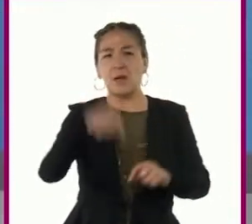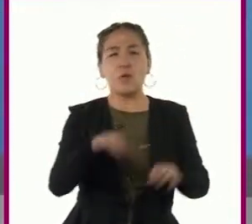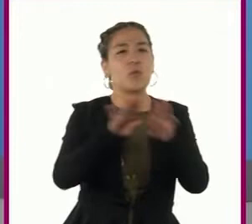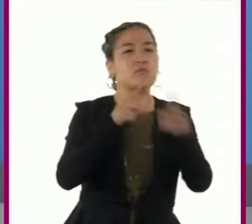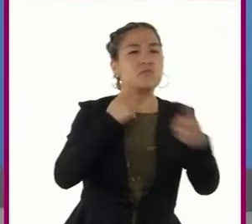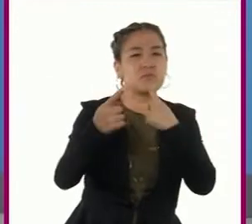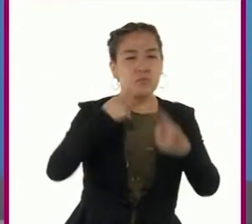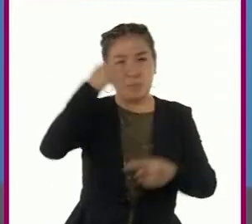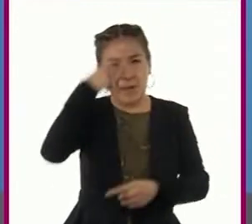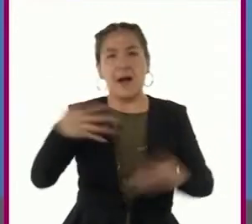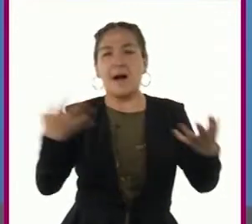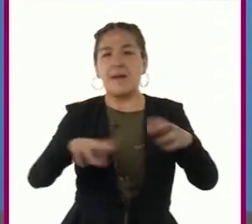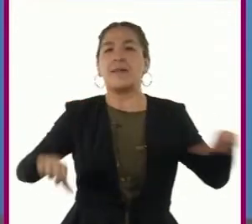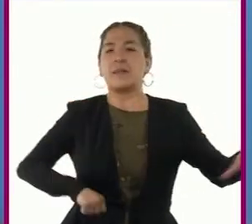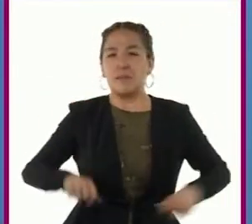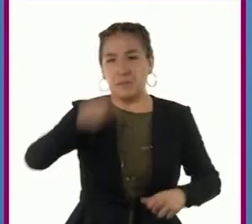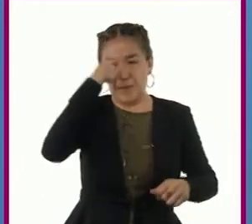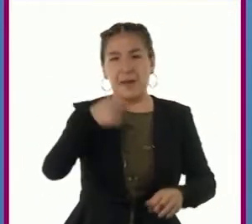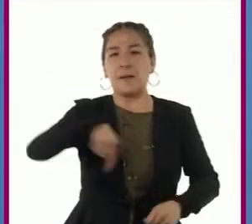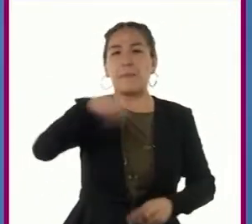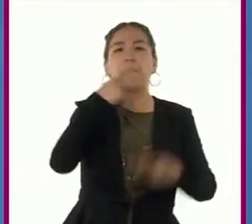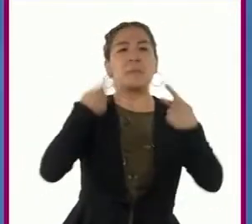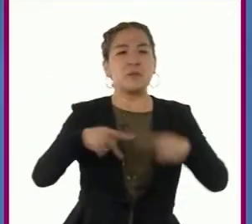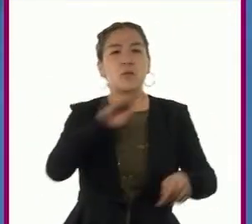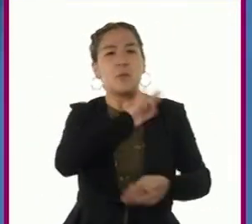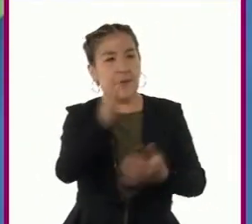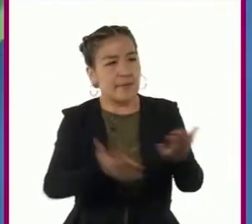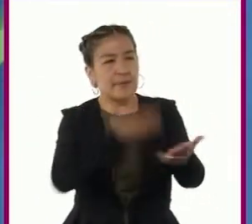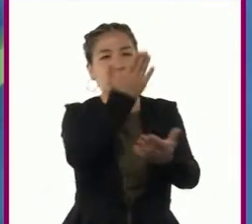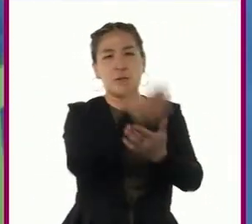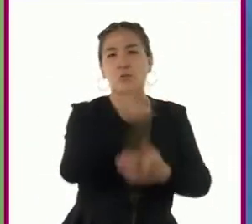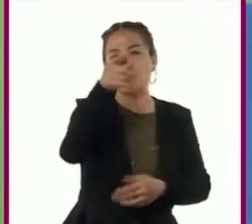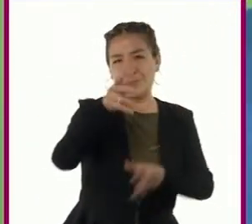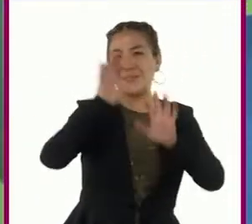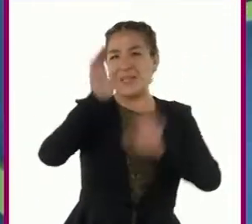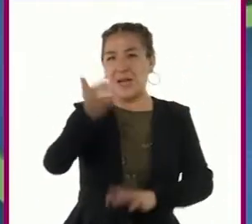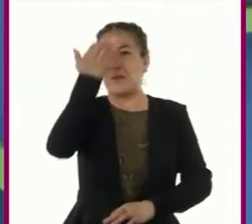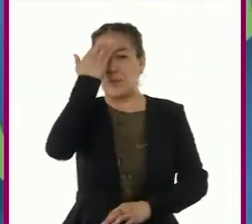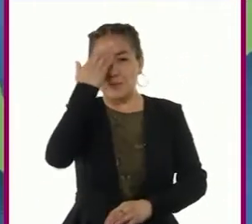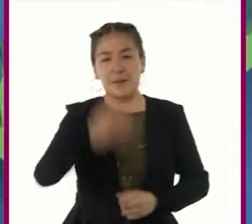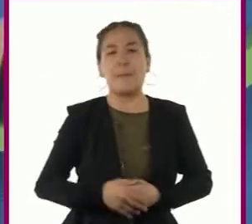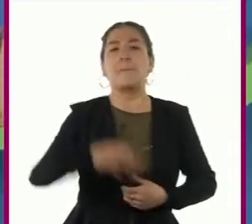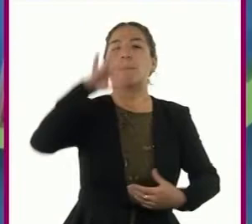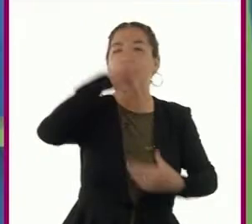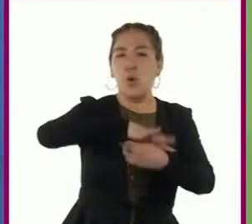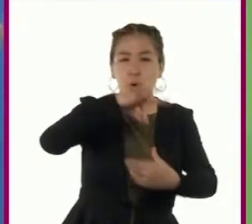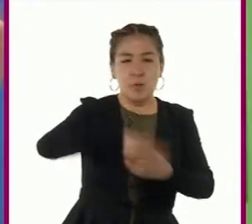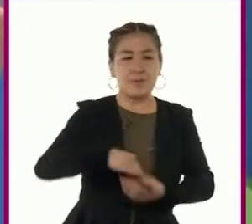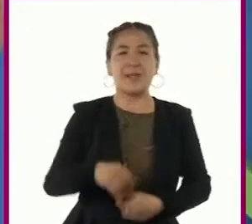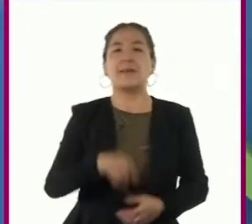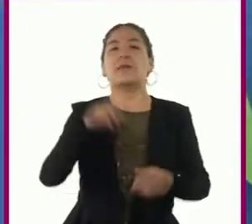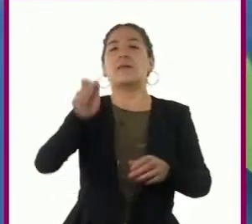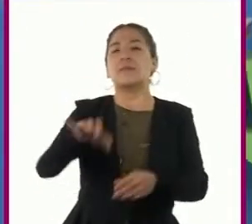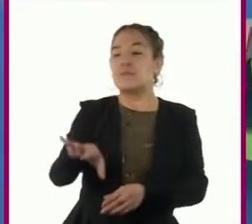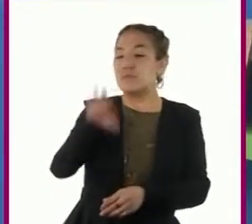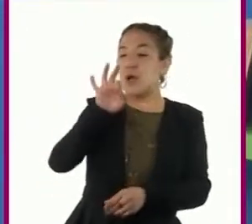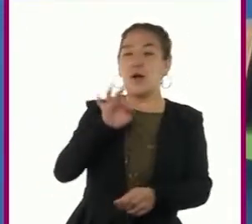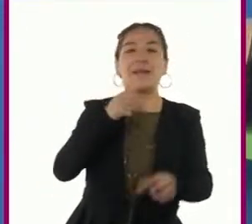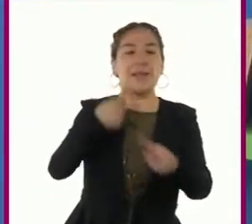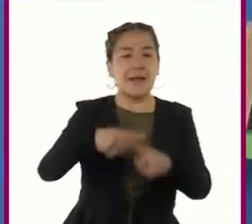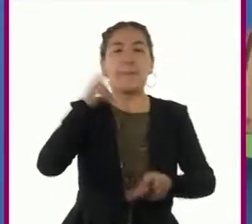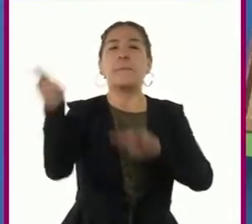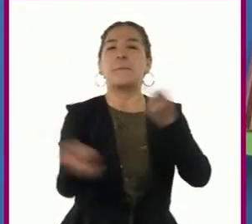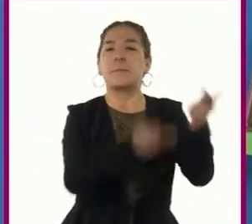la ciudadanía se haga presente. Ustedes ya conocen algunas como el voto, las elecciones o el